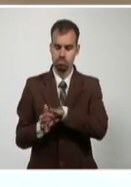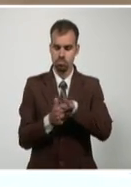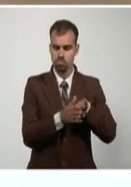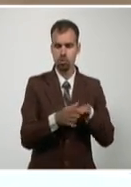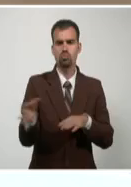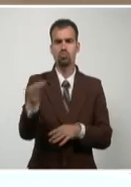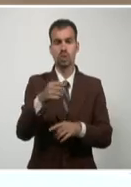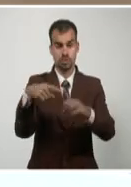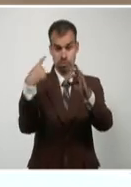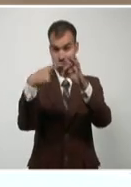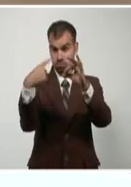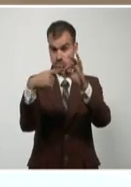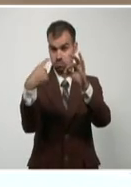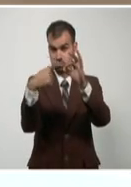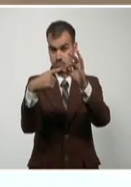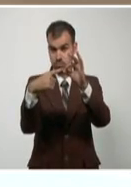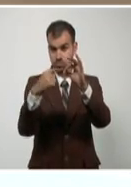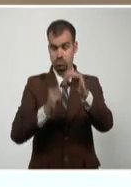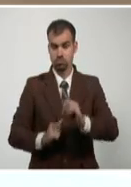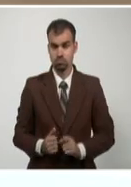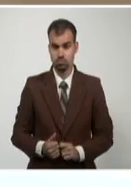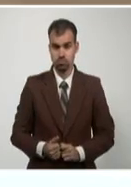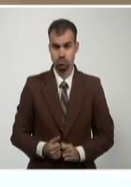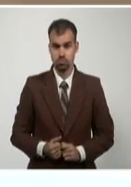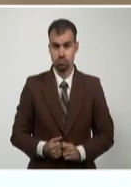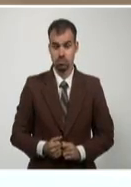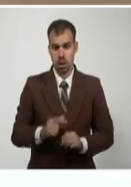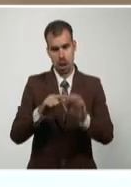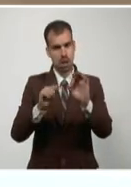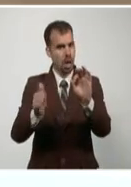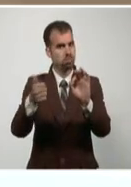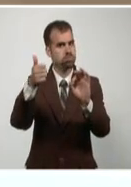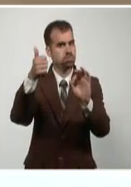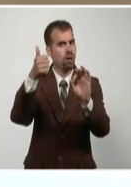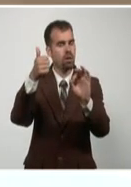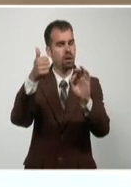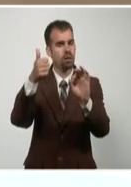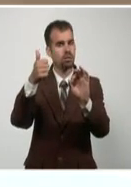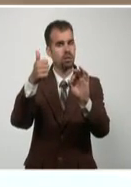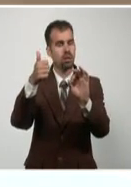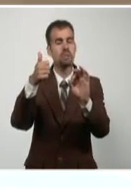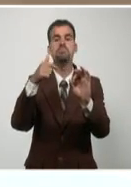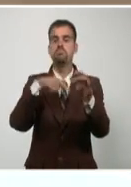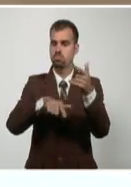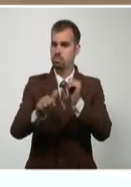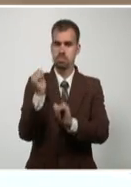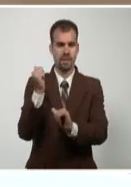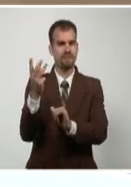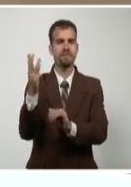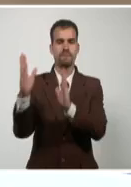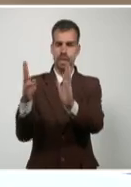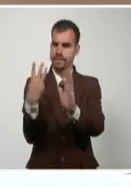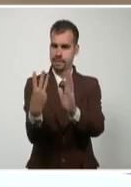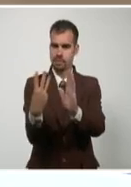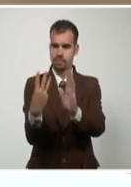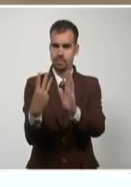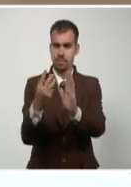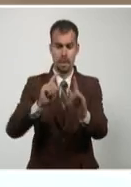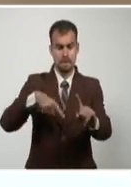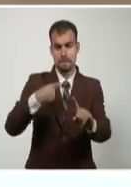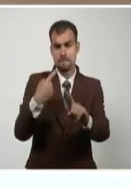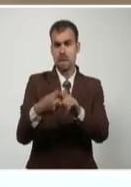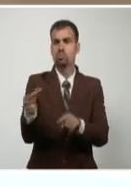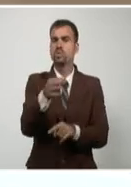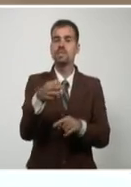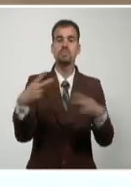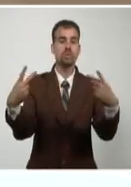Guine que se encontraba en la nueva normalidad y mantener en esta fase al municipio Caibarien. Matanza,